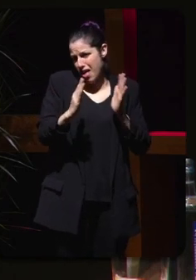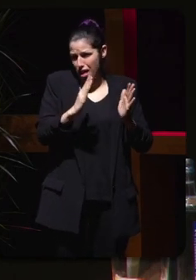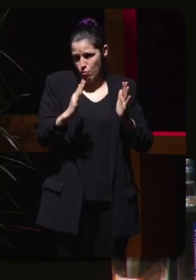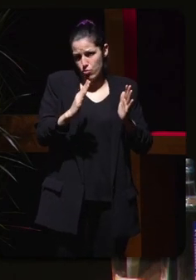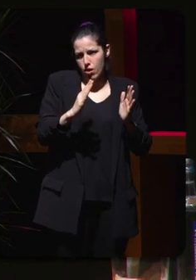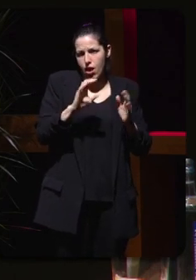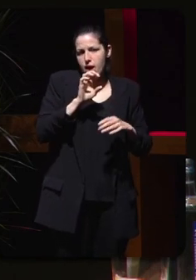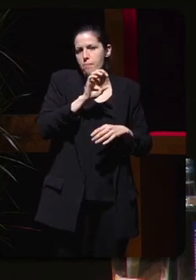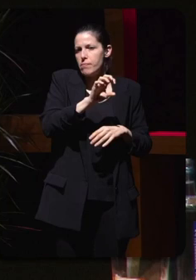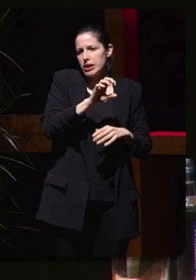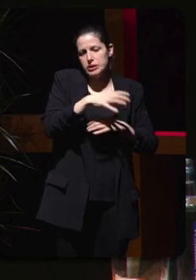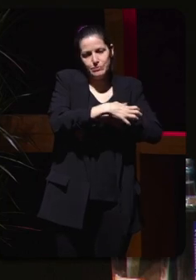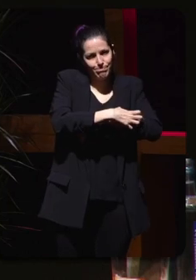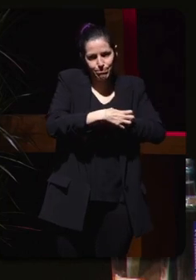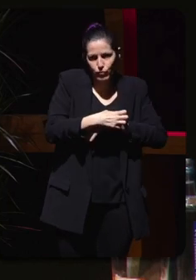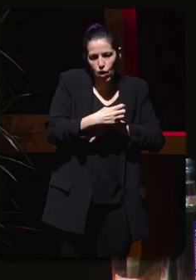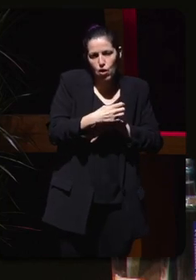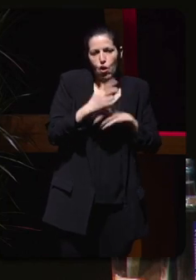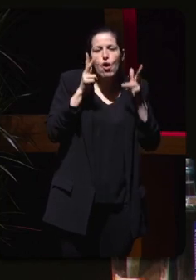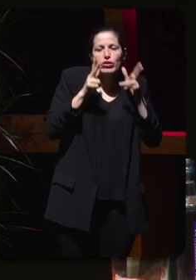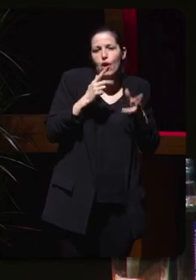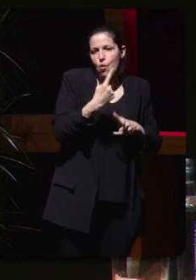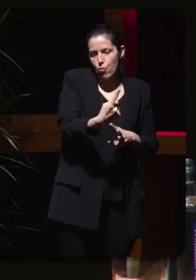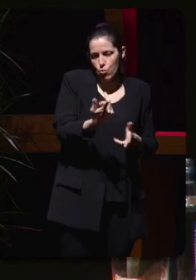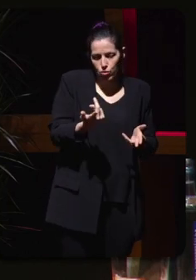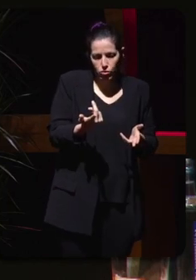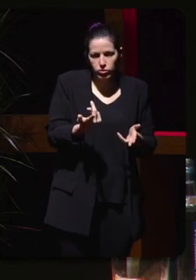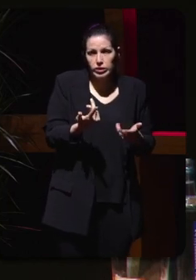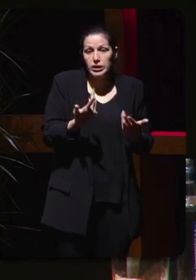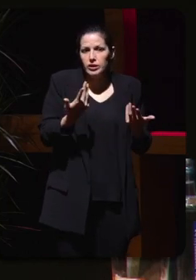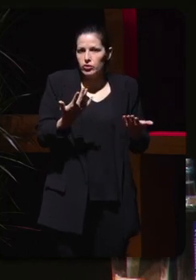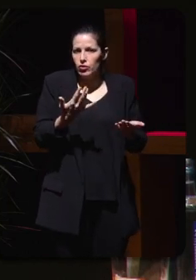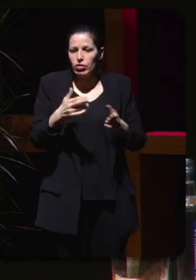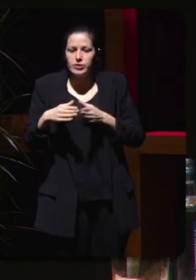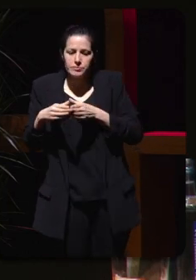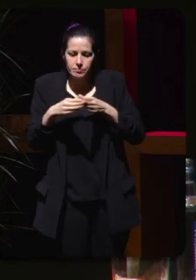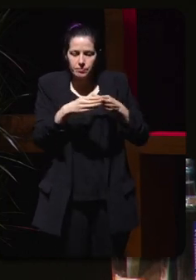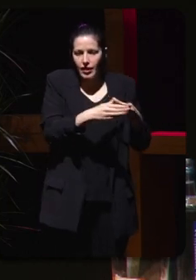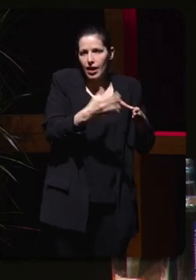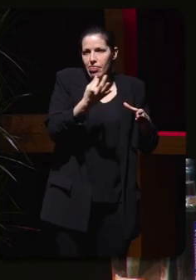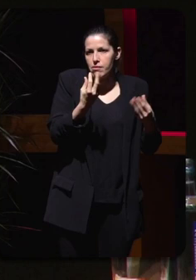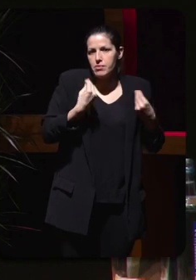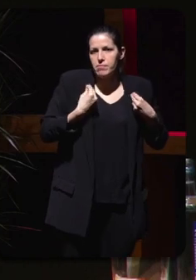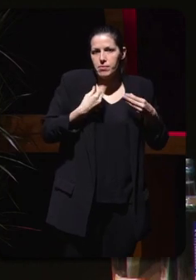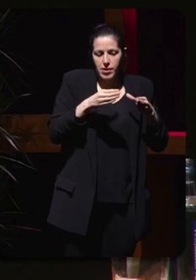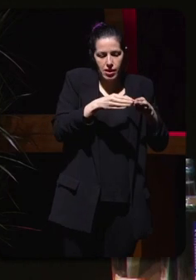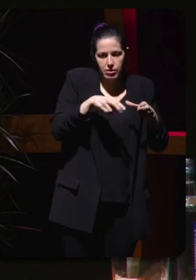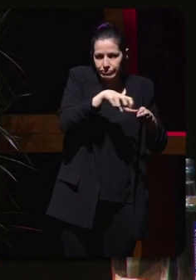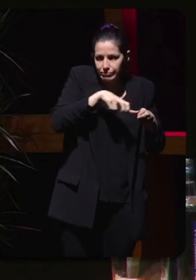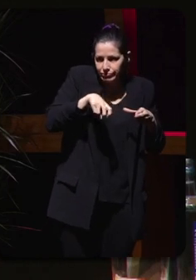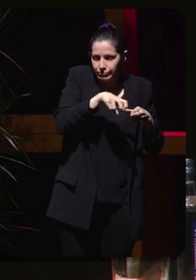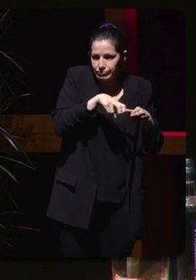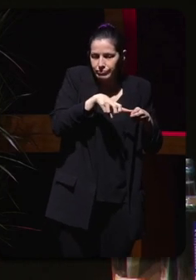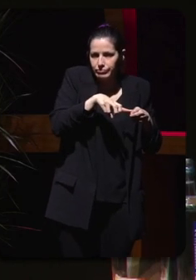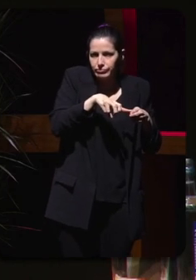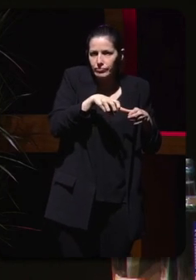fin, era muy precario todo, ¿no? Y no sabían en qué condiciones estaba. Y se va a tener seguramente que vivir en el barco, todo van a ser hombres